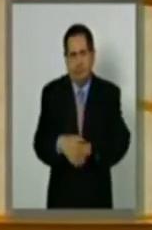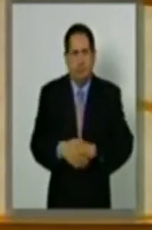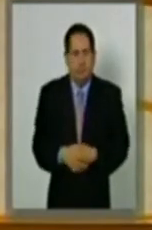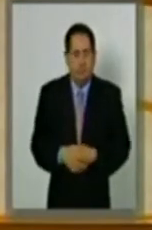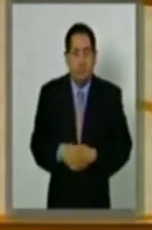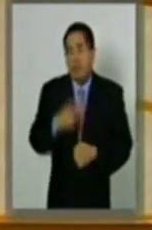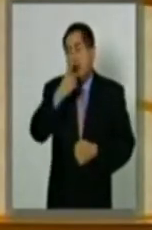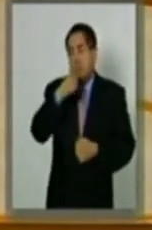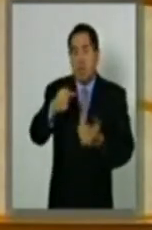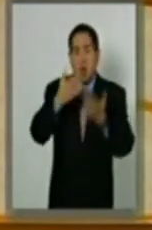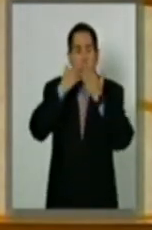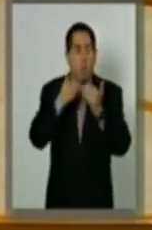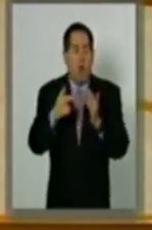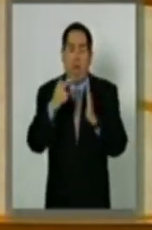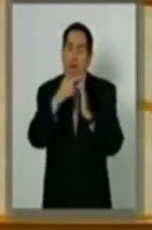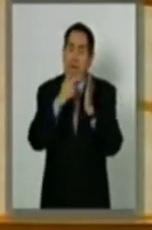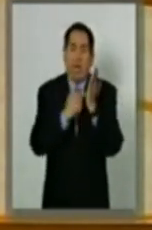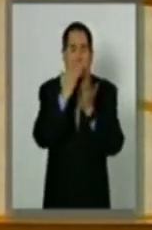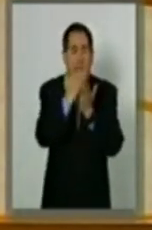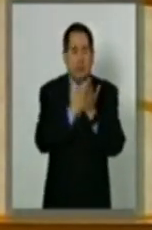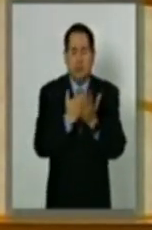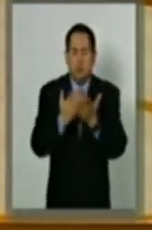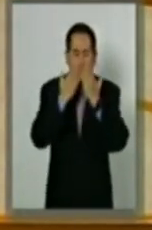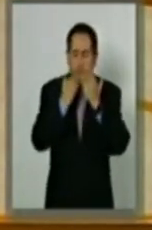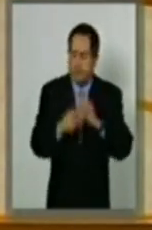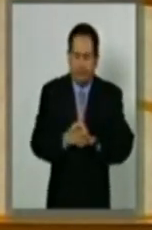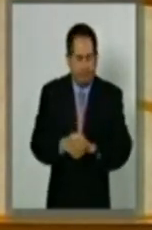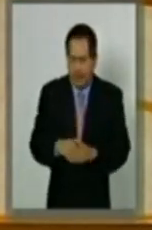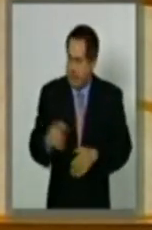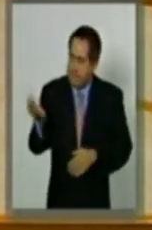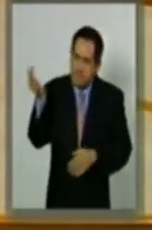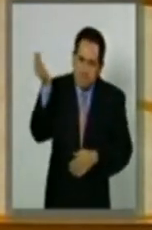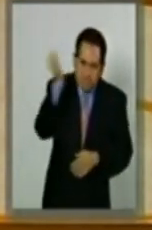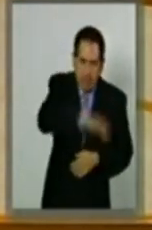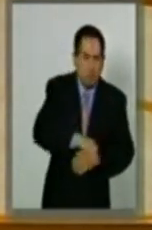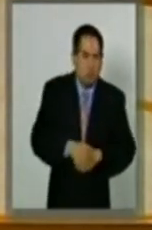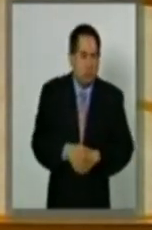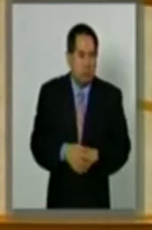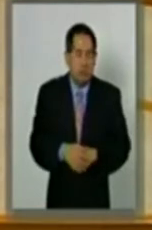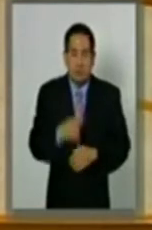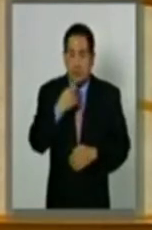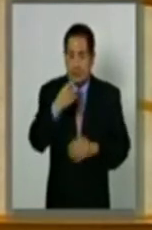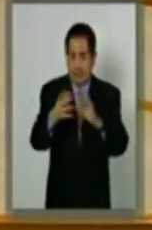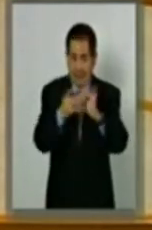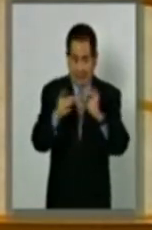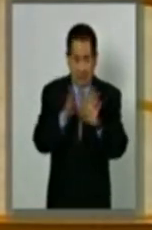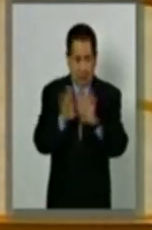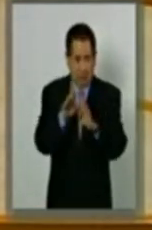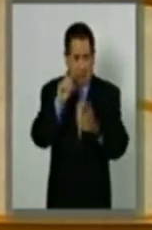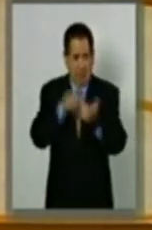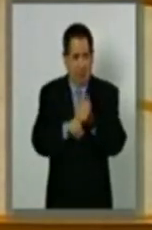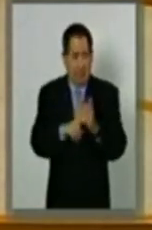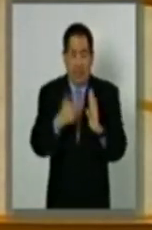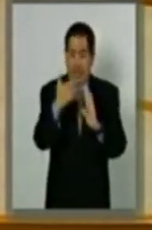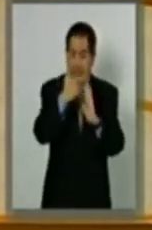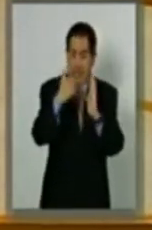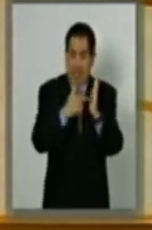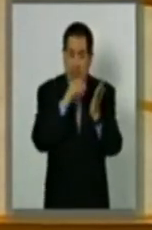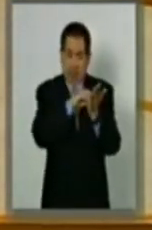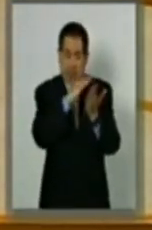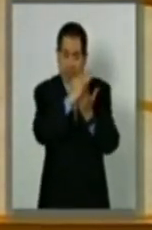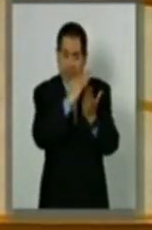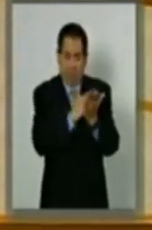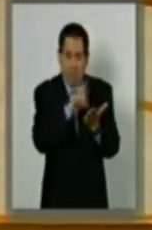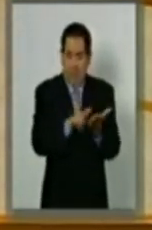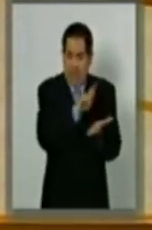establece protocolos, y eso nuevamente es falso, ya que señala que se sujetará a los protocolos establecidos por